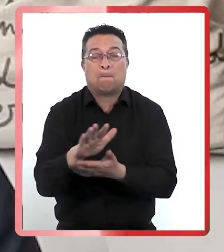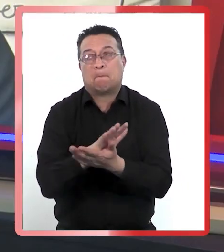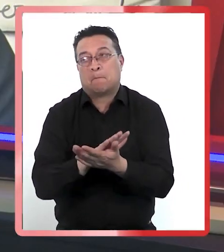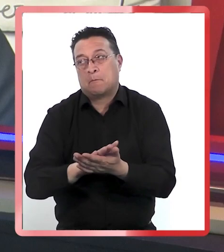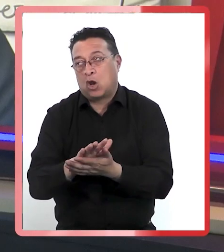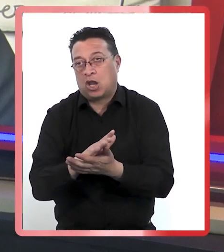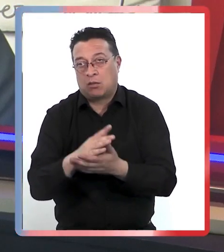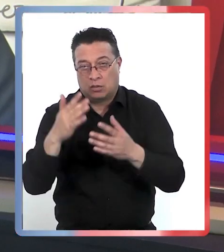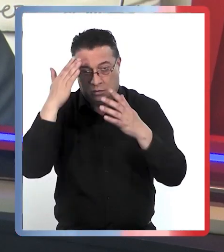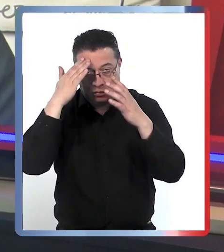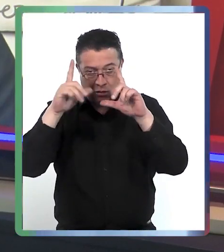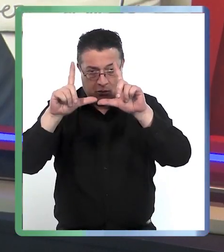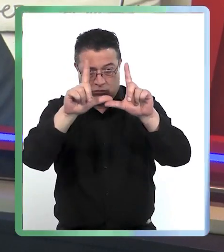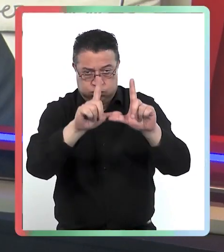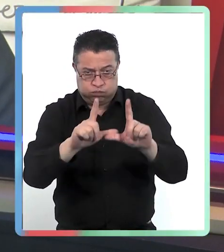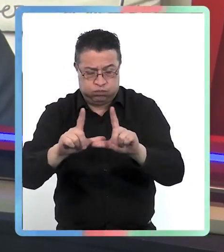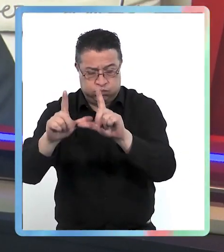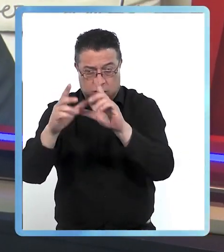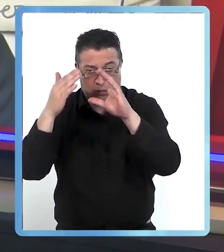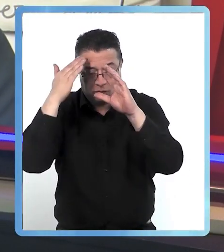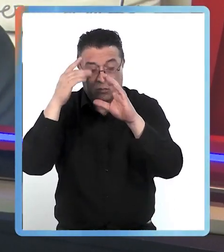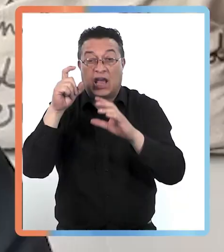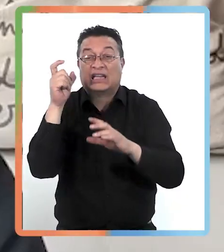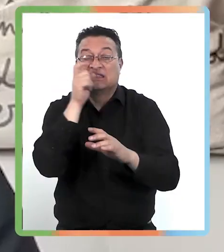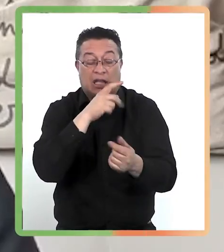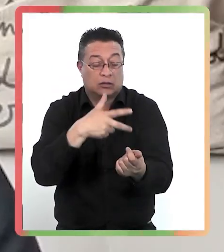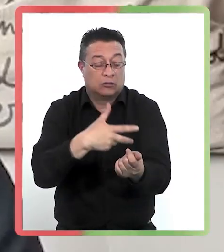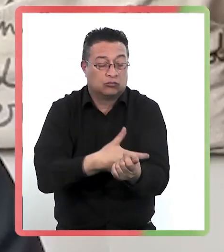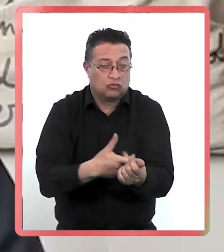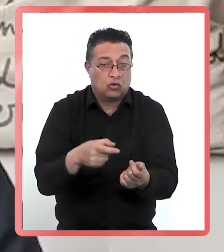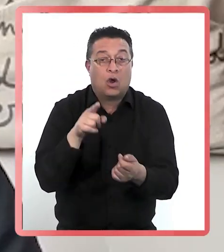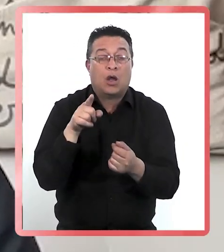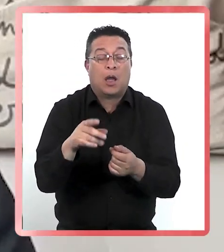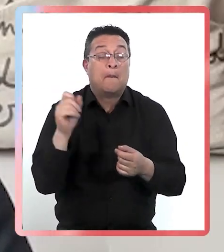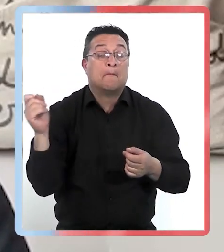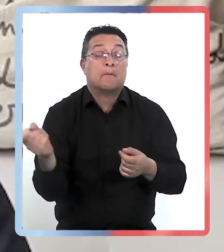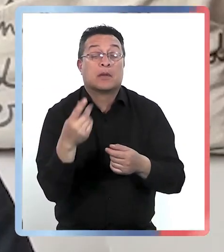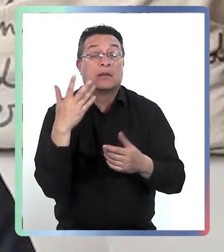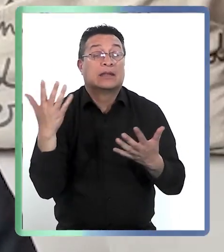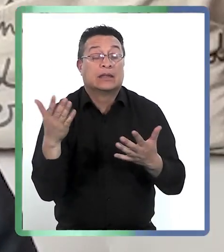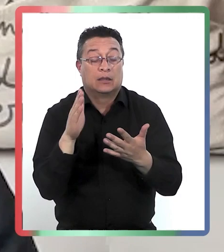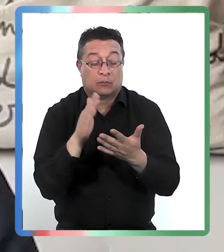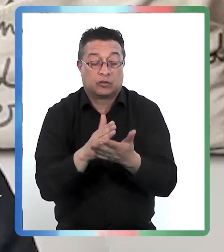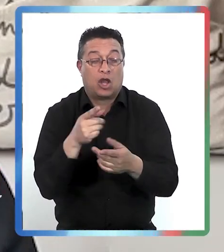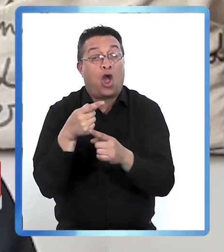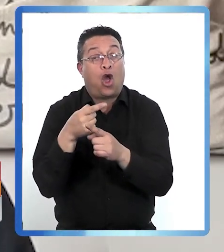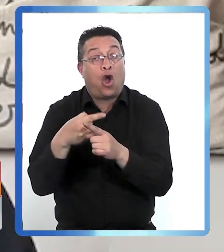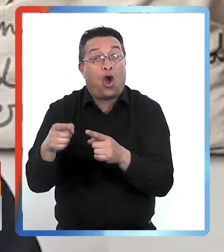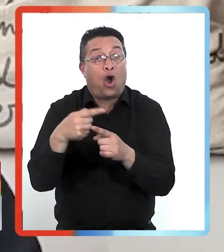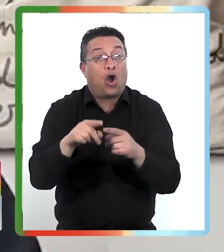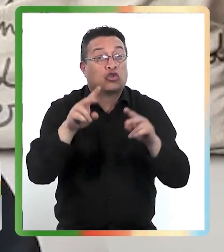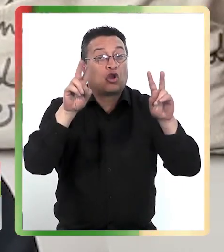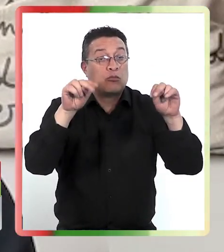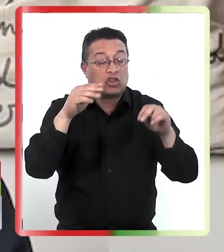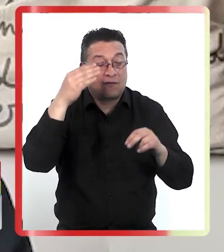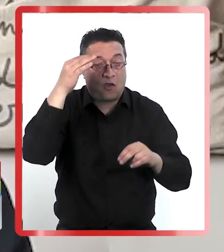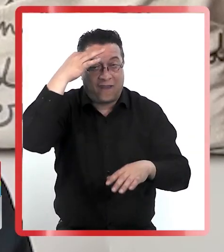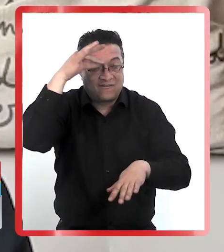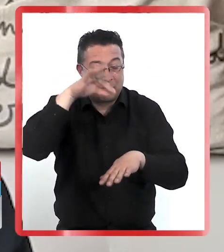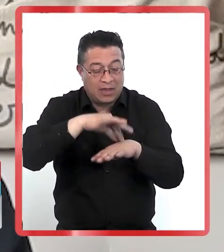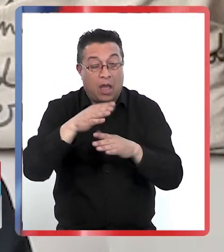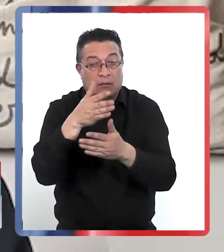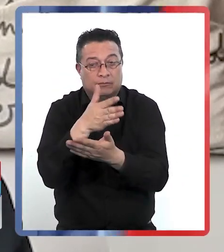por ejemplo las imágenes cerebrales o los exámenes de sangre, nos sirven principalmente para descartar otras causas